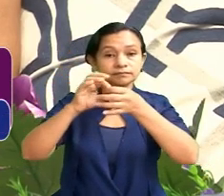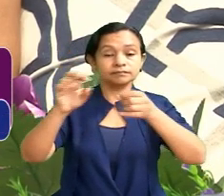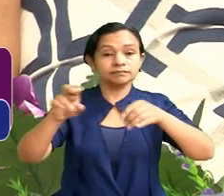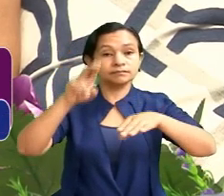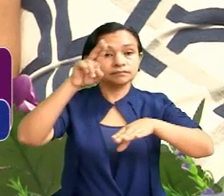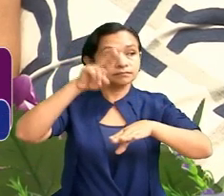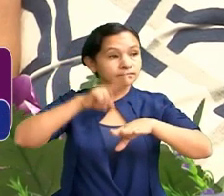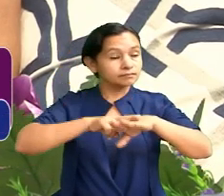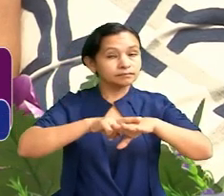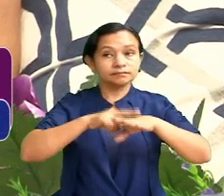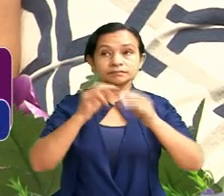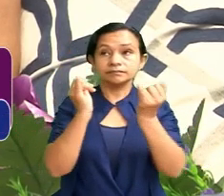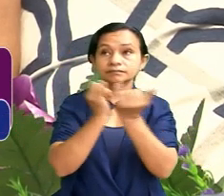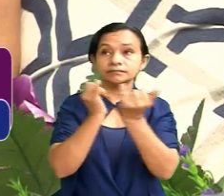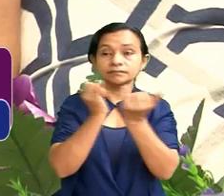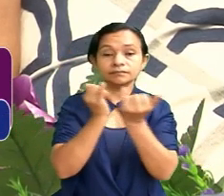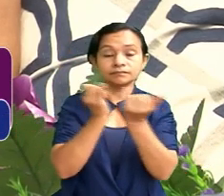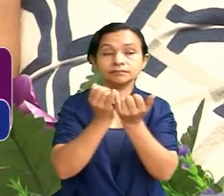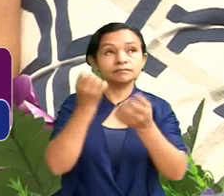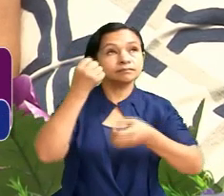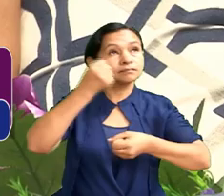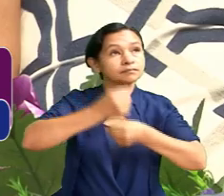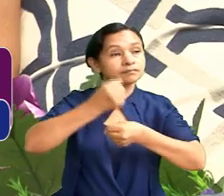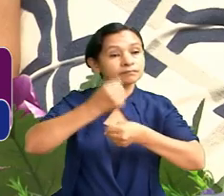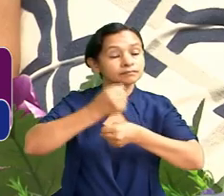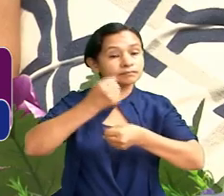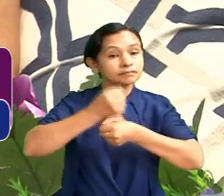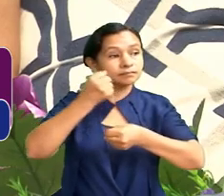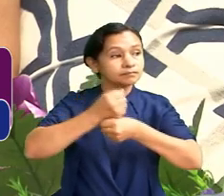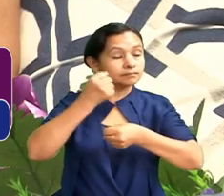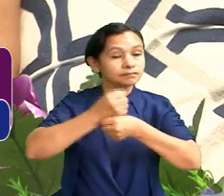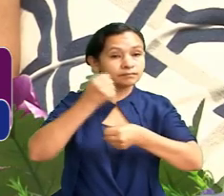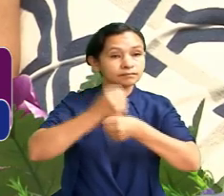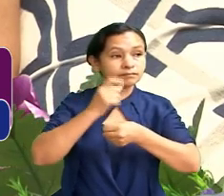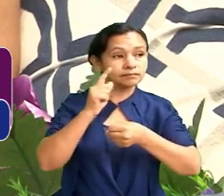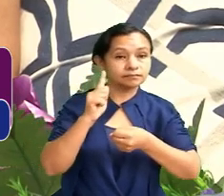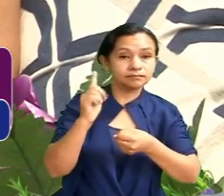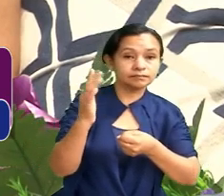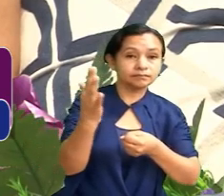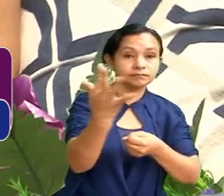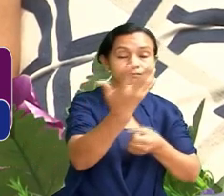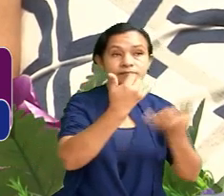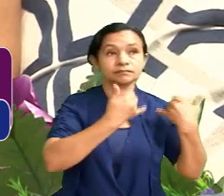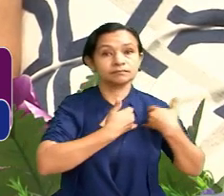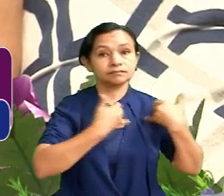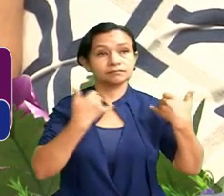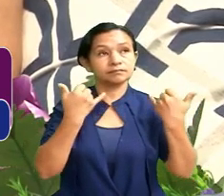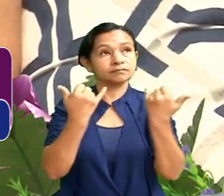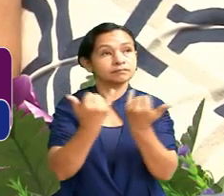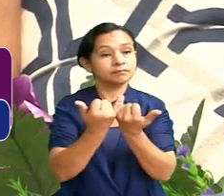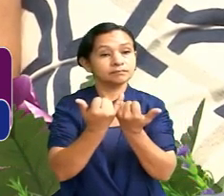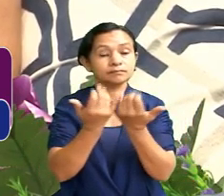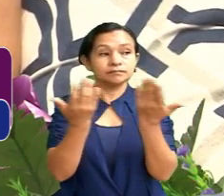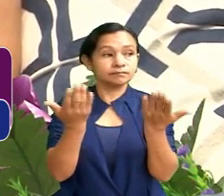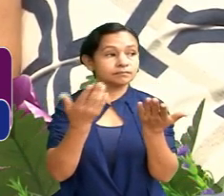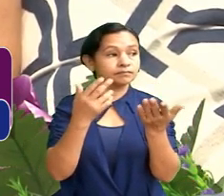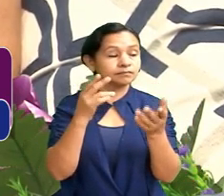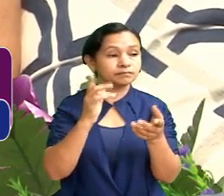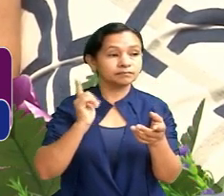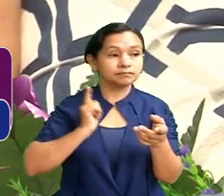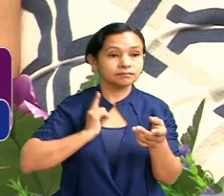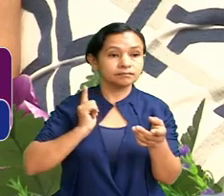precisamente tiene un modelo de trabajo que permite la articulación de todas las instituciones de todos los esfuerzos para garantizar